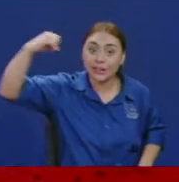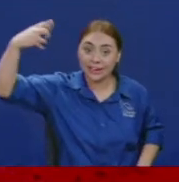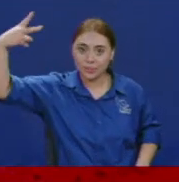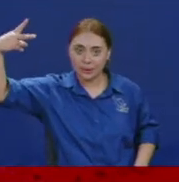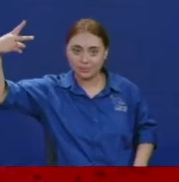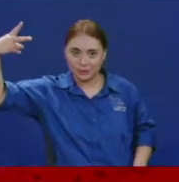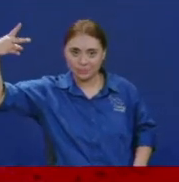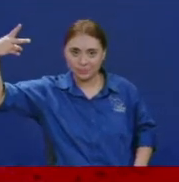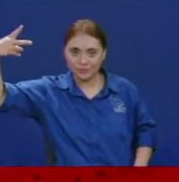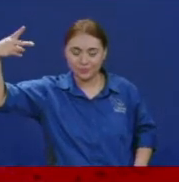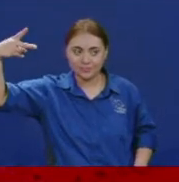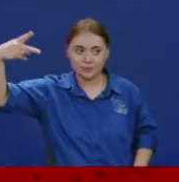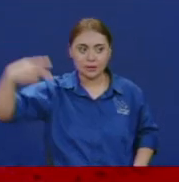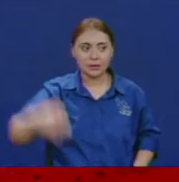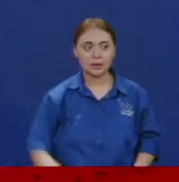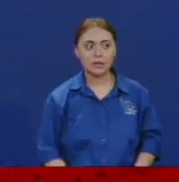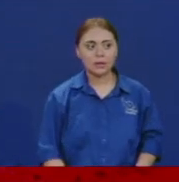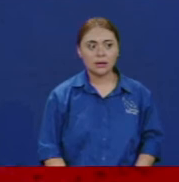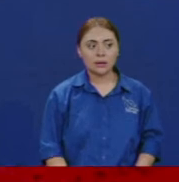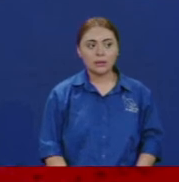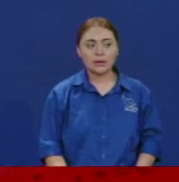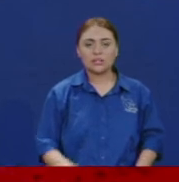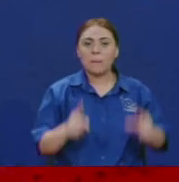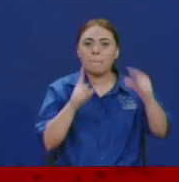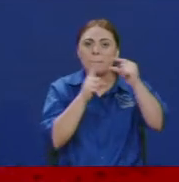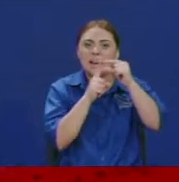O todo género de mal,